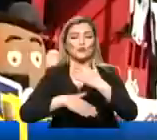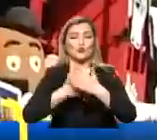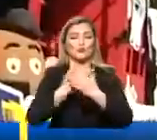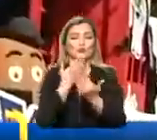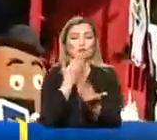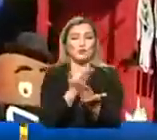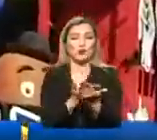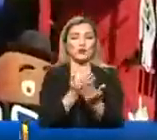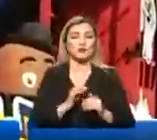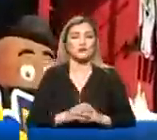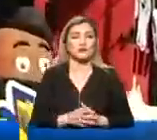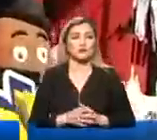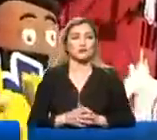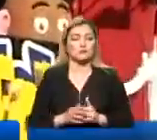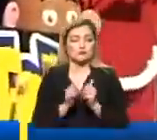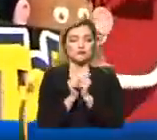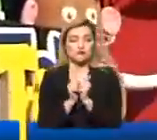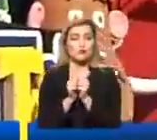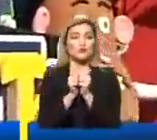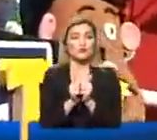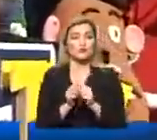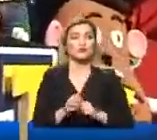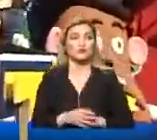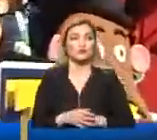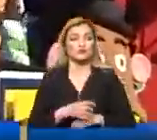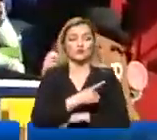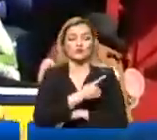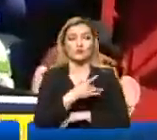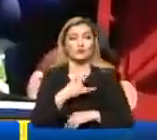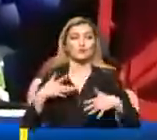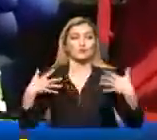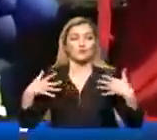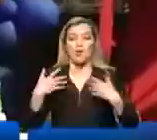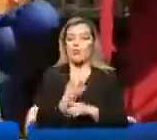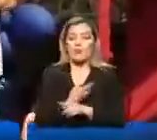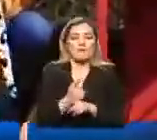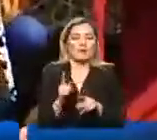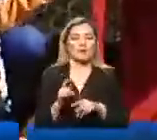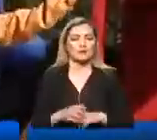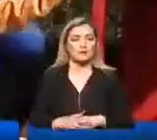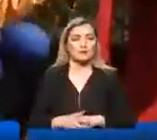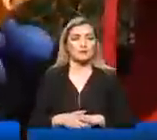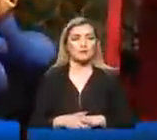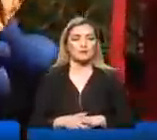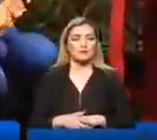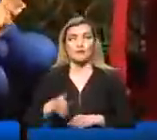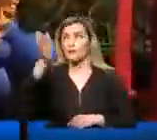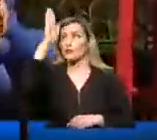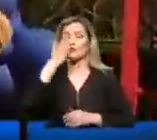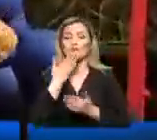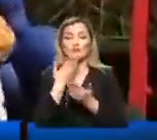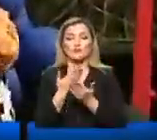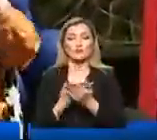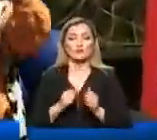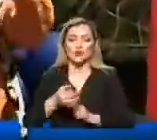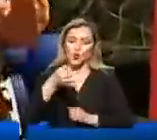Agradecerles a ustedes que están con nosotros acompañando un día muy alegre, muy diferente a lo que hemos pasado. Gracias a Dios estamos